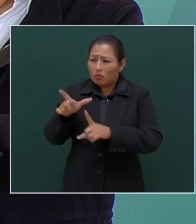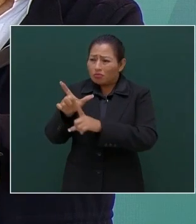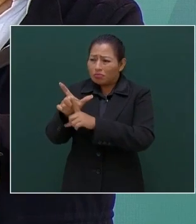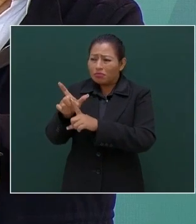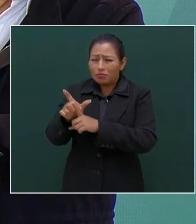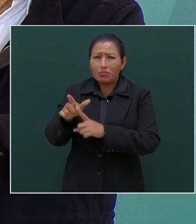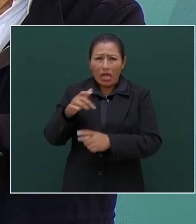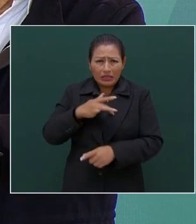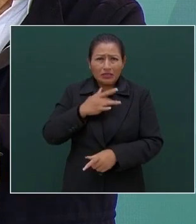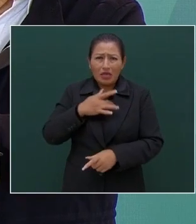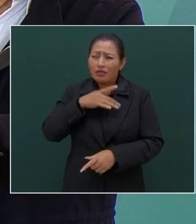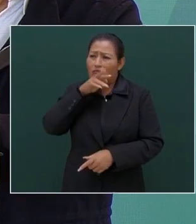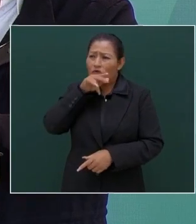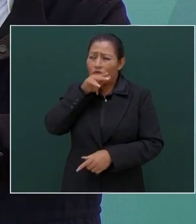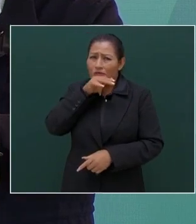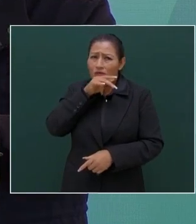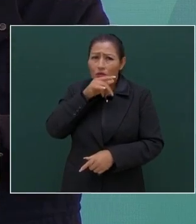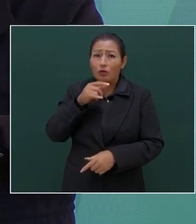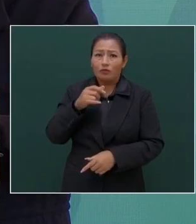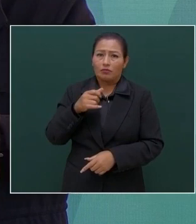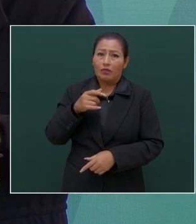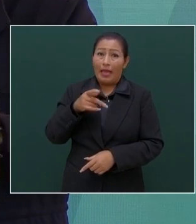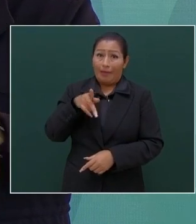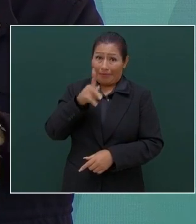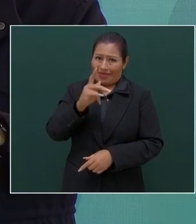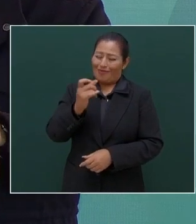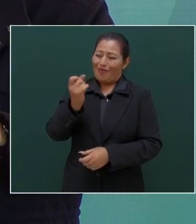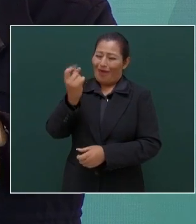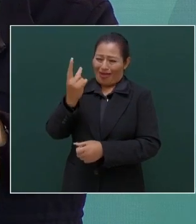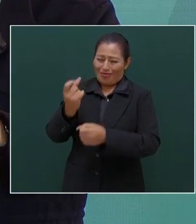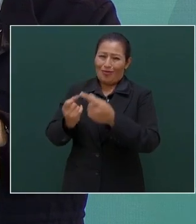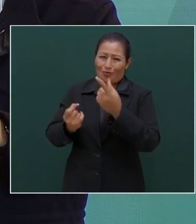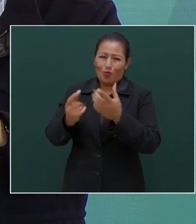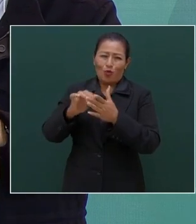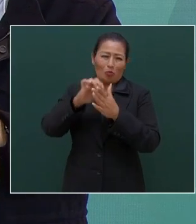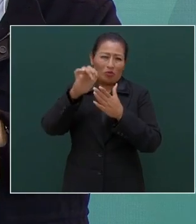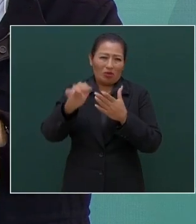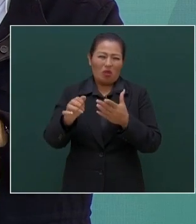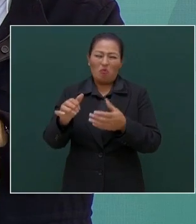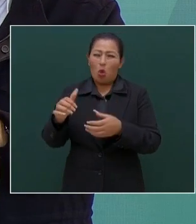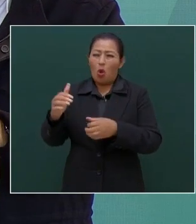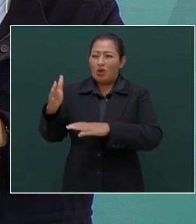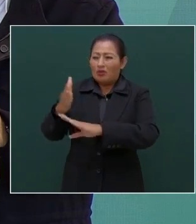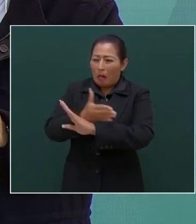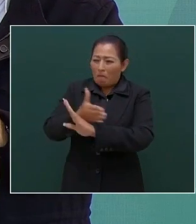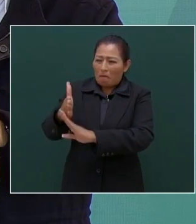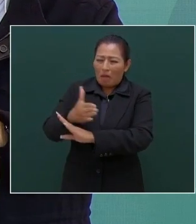les preocupan pues todos estos abusos, violaciones,